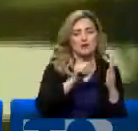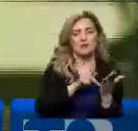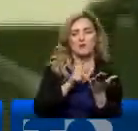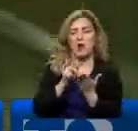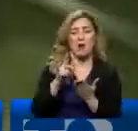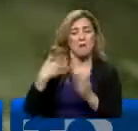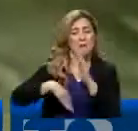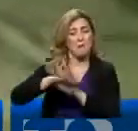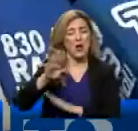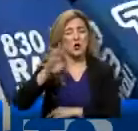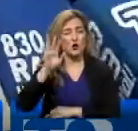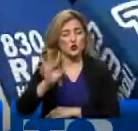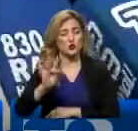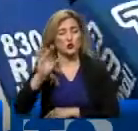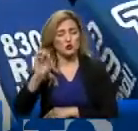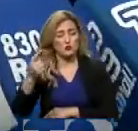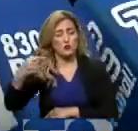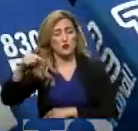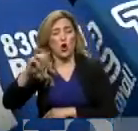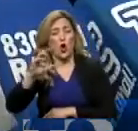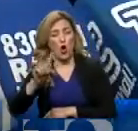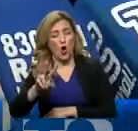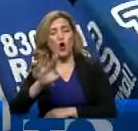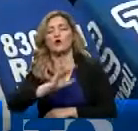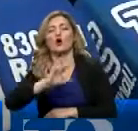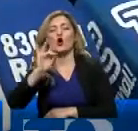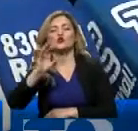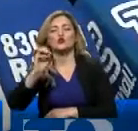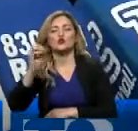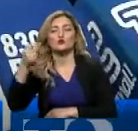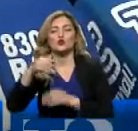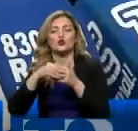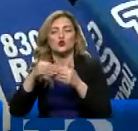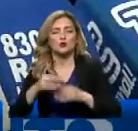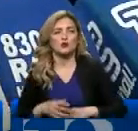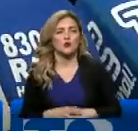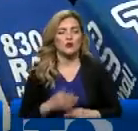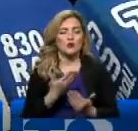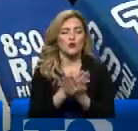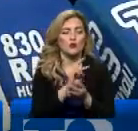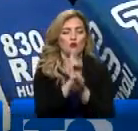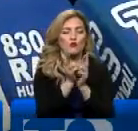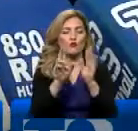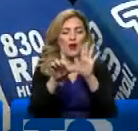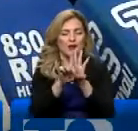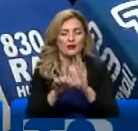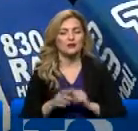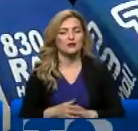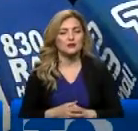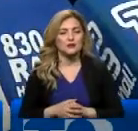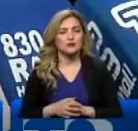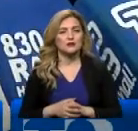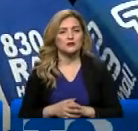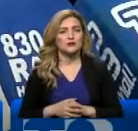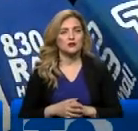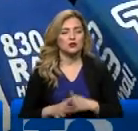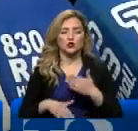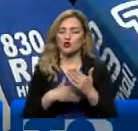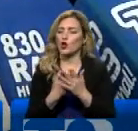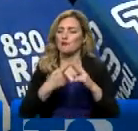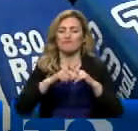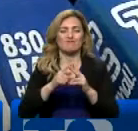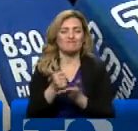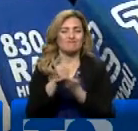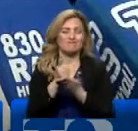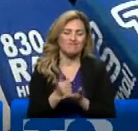millones de dólares. Lo que estamos proponiendo en esta reforma legal es también que todas esas instrumentos que